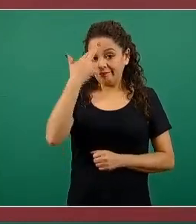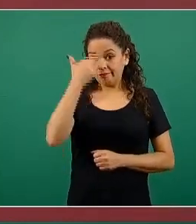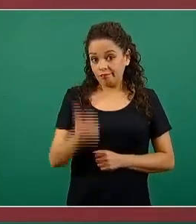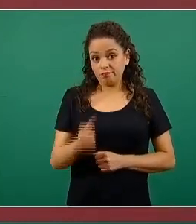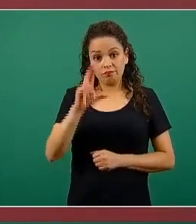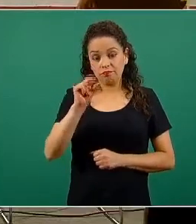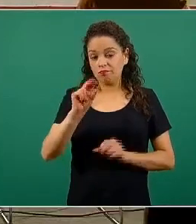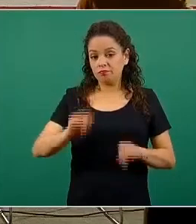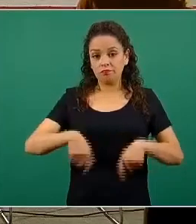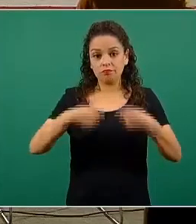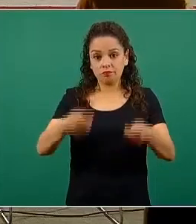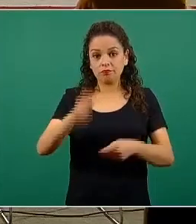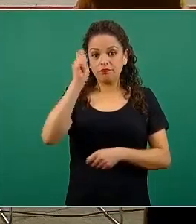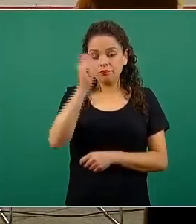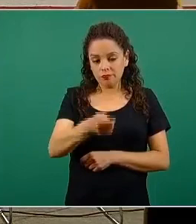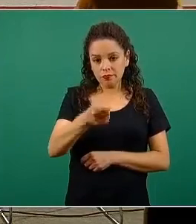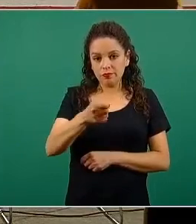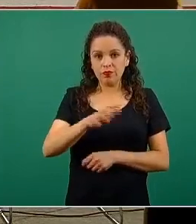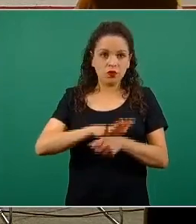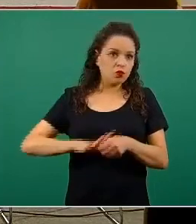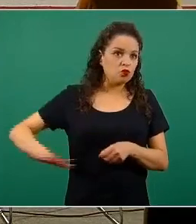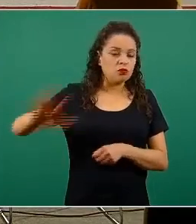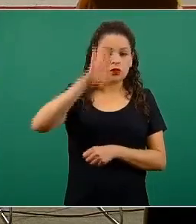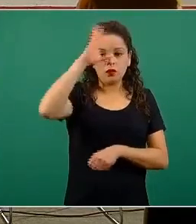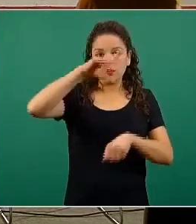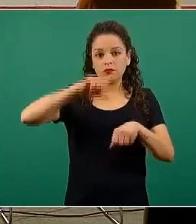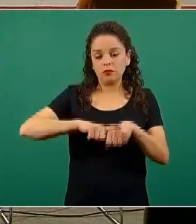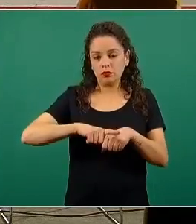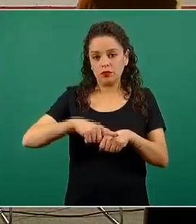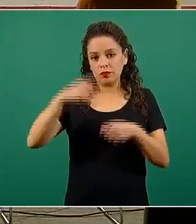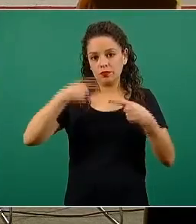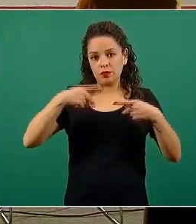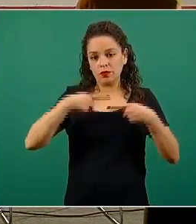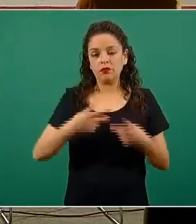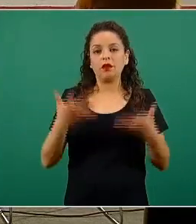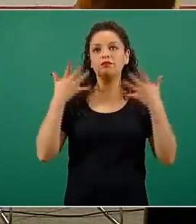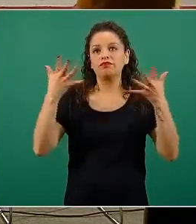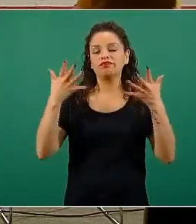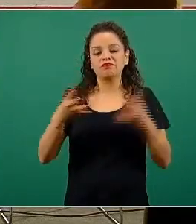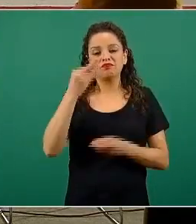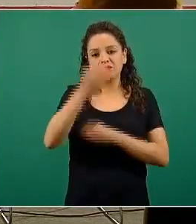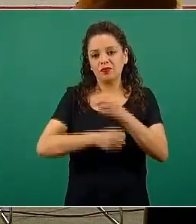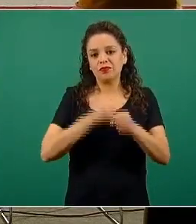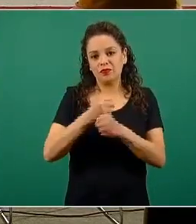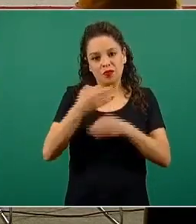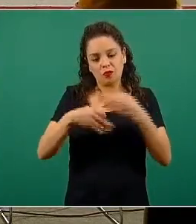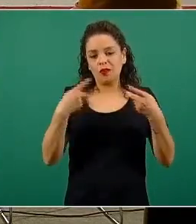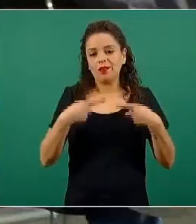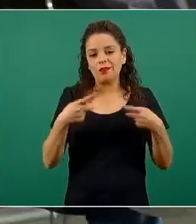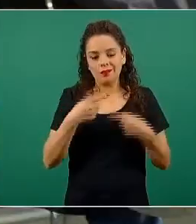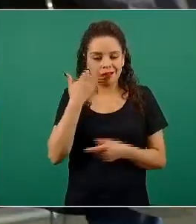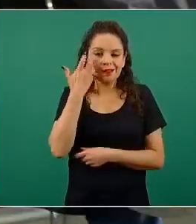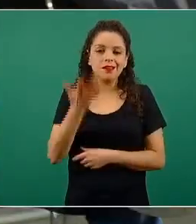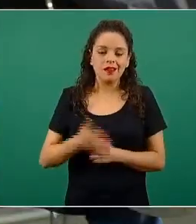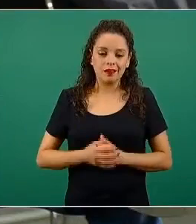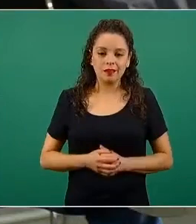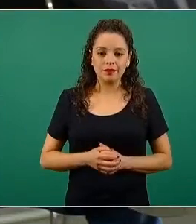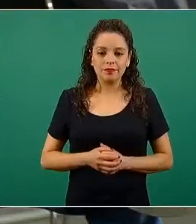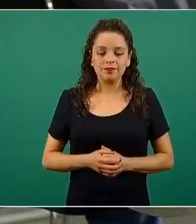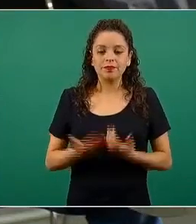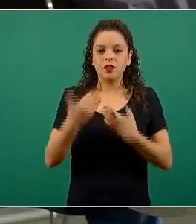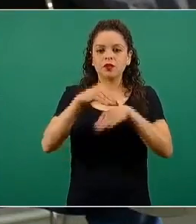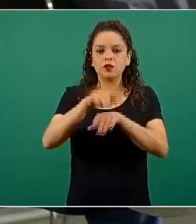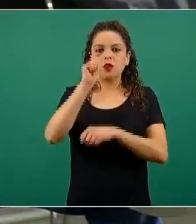cobertura universal que desde hace muchos años todos y todas queremos. Y ya nada más por último, sobre el exceso de